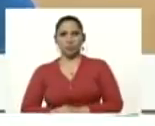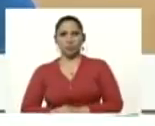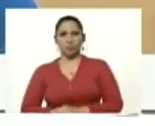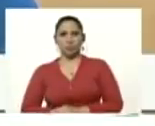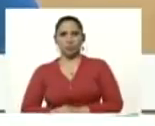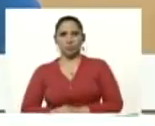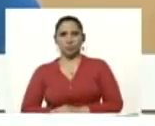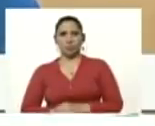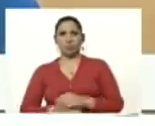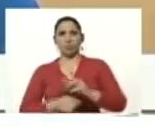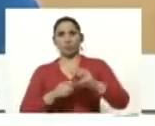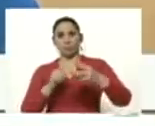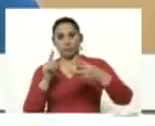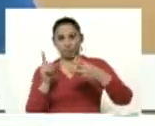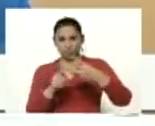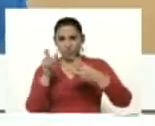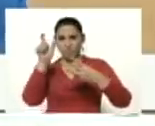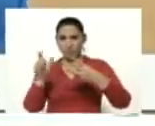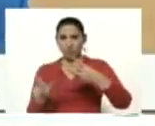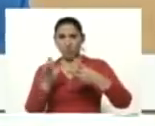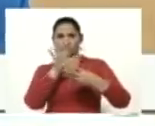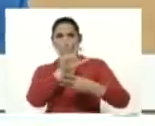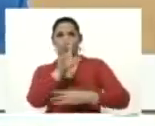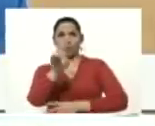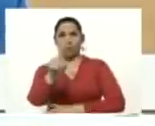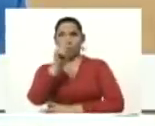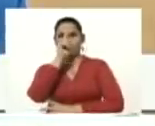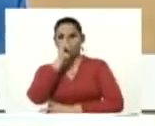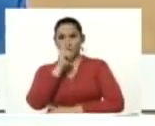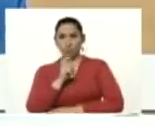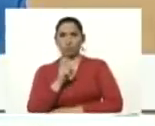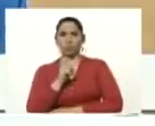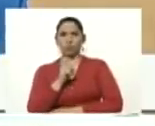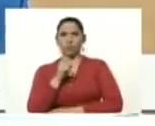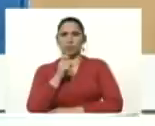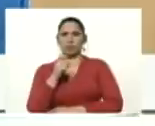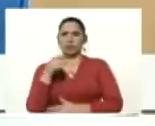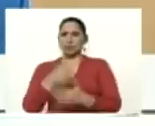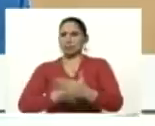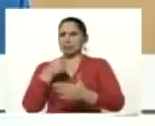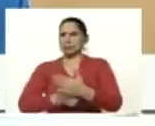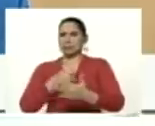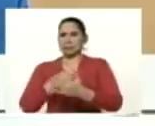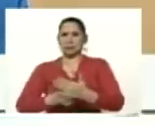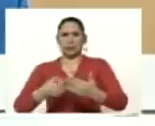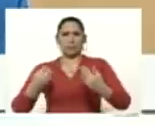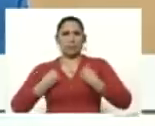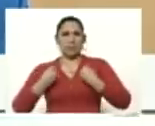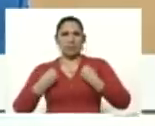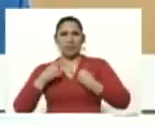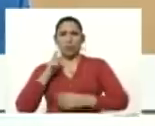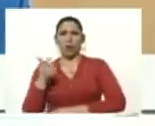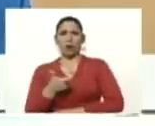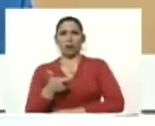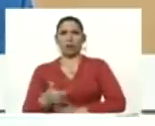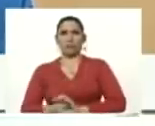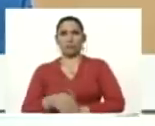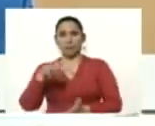Y un tercer caso de 51 años, que luchó por su vida. De Guarenas, estado